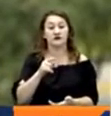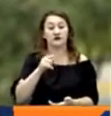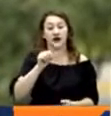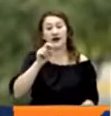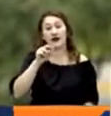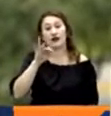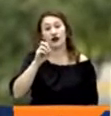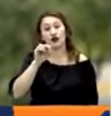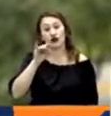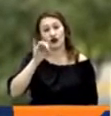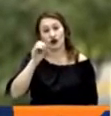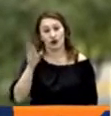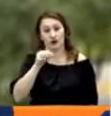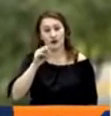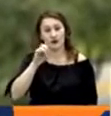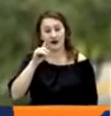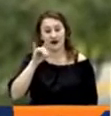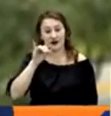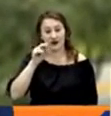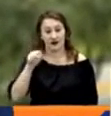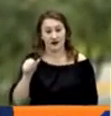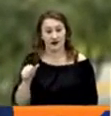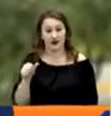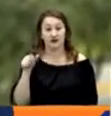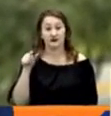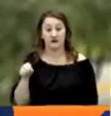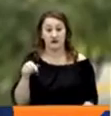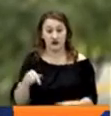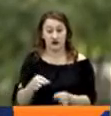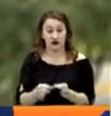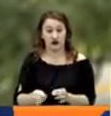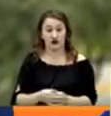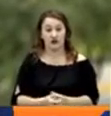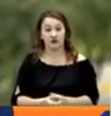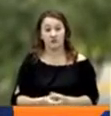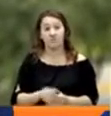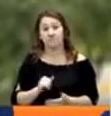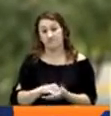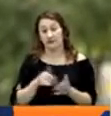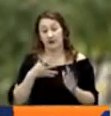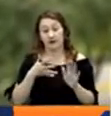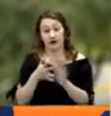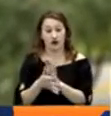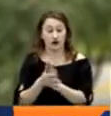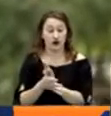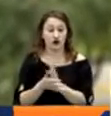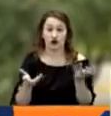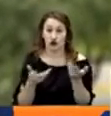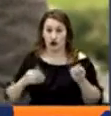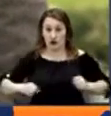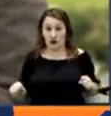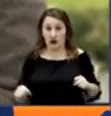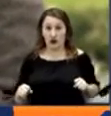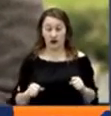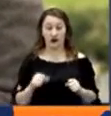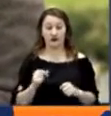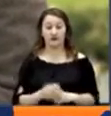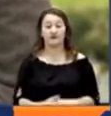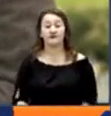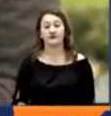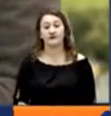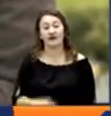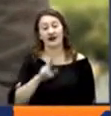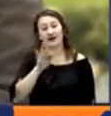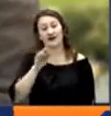cabecilla de las disidencias de las FARC en este municipio. Esta es la información que tenemos desde Bogotá. Juan Sebastián Amaya, RTBC